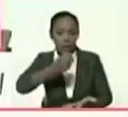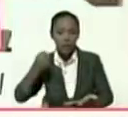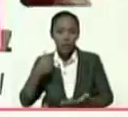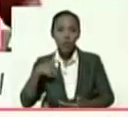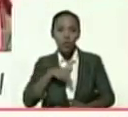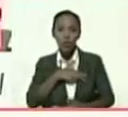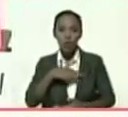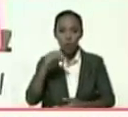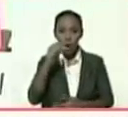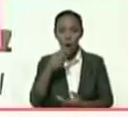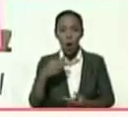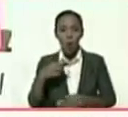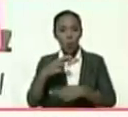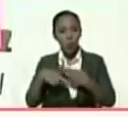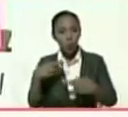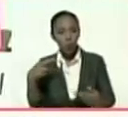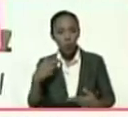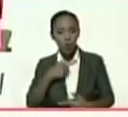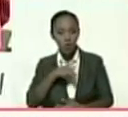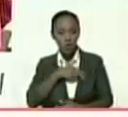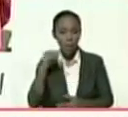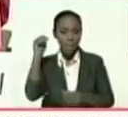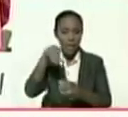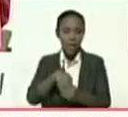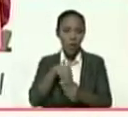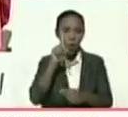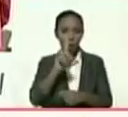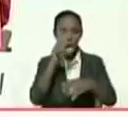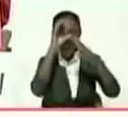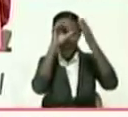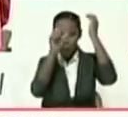creyendo que nosotros estábamos metidos en una embajada.